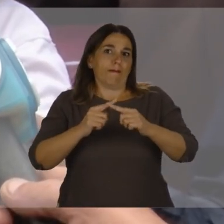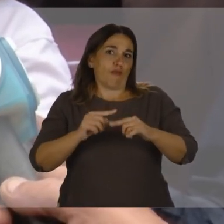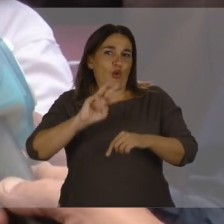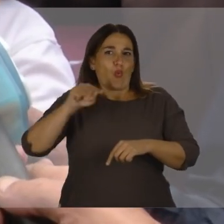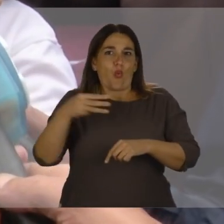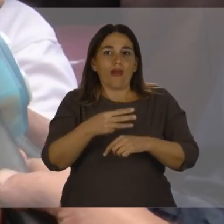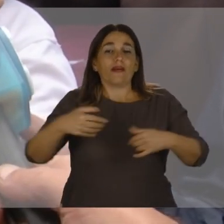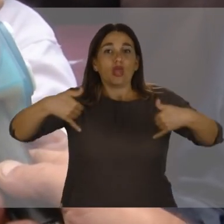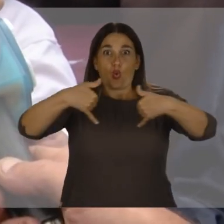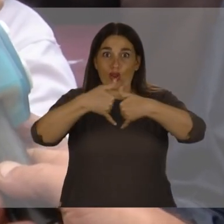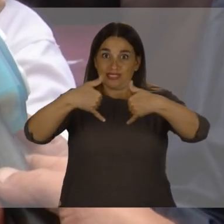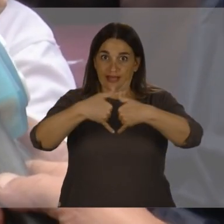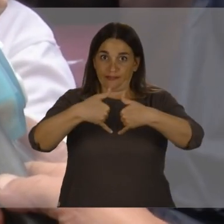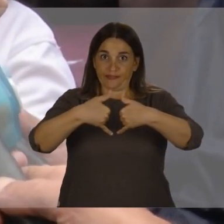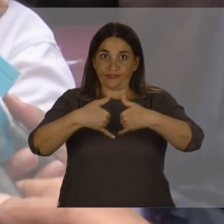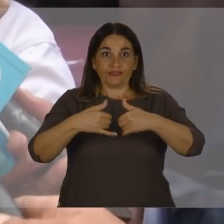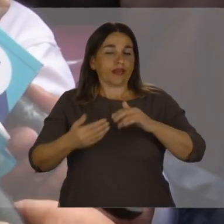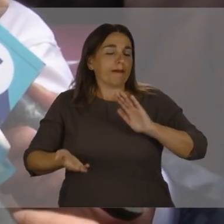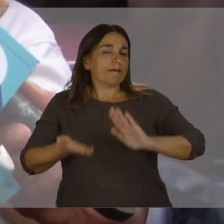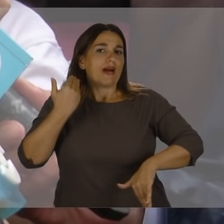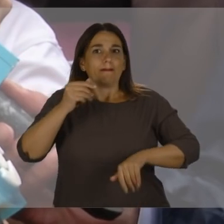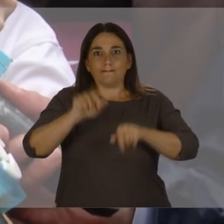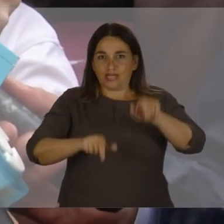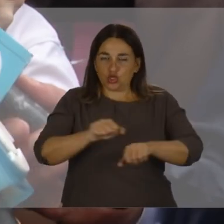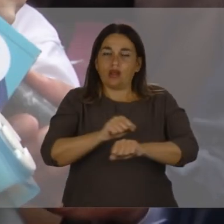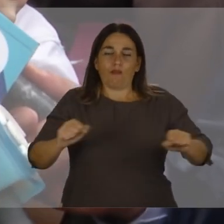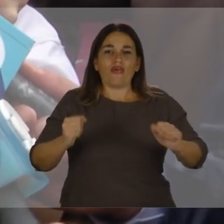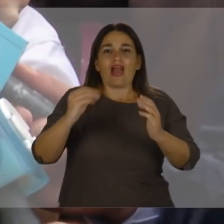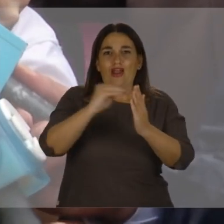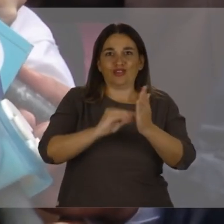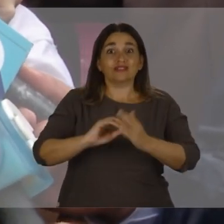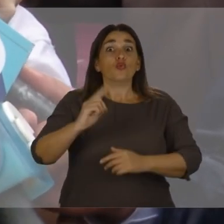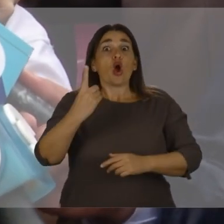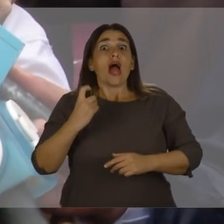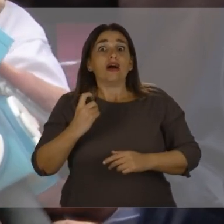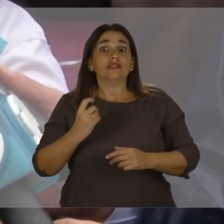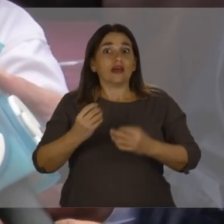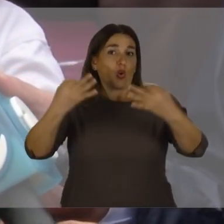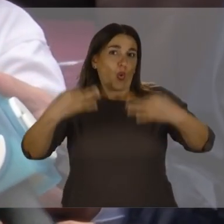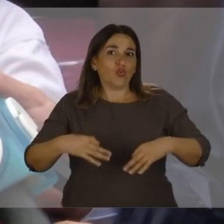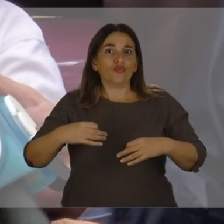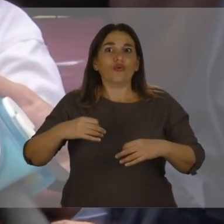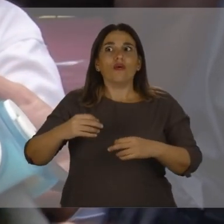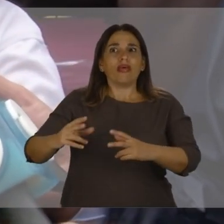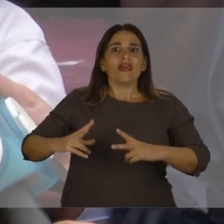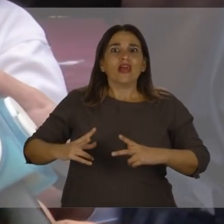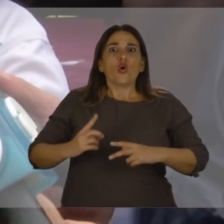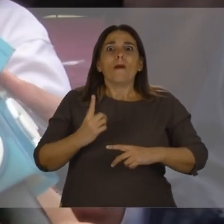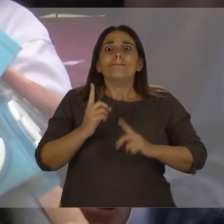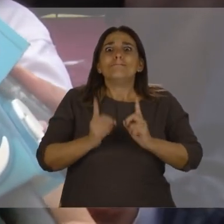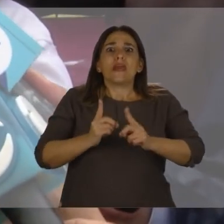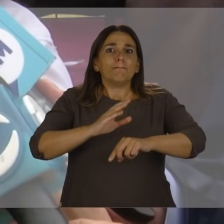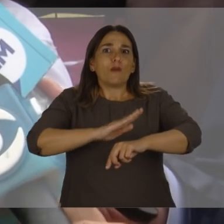anotaciones vía web y vía WhatsApp de una mayor cantidad de uruguayos. Ayer me comentaban que al mismo tiempo, en un momento,